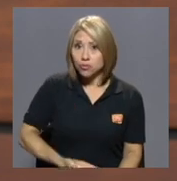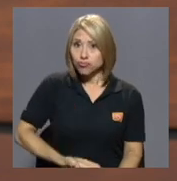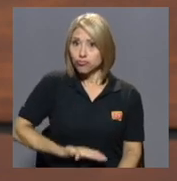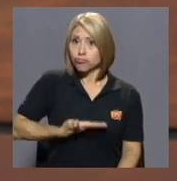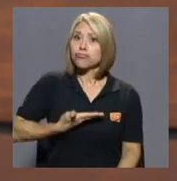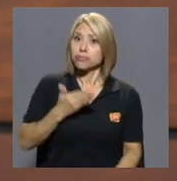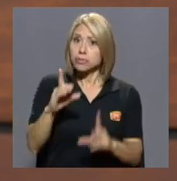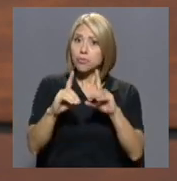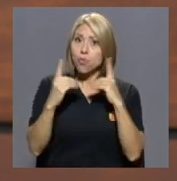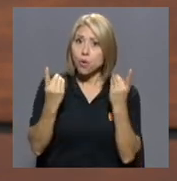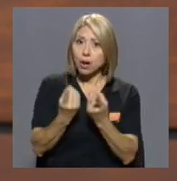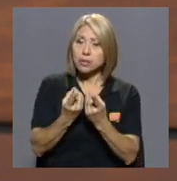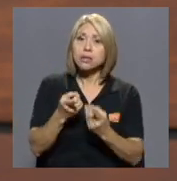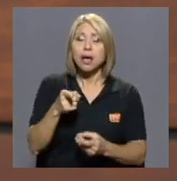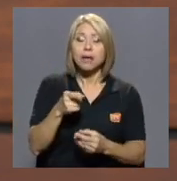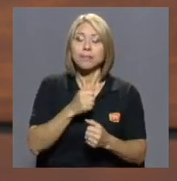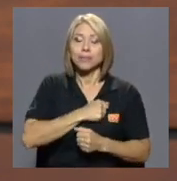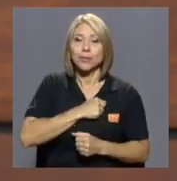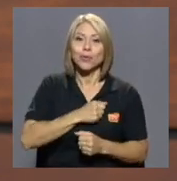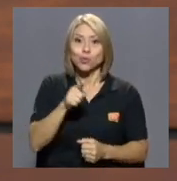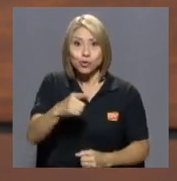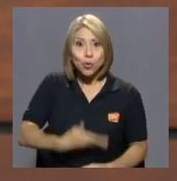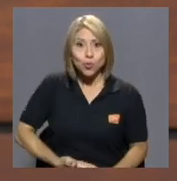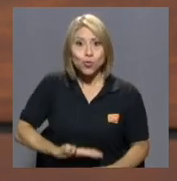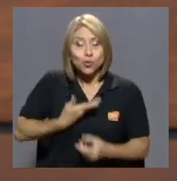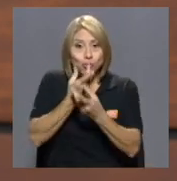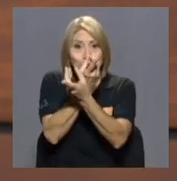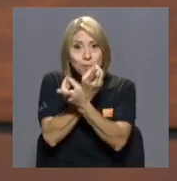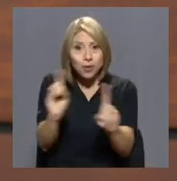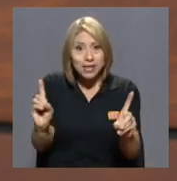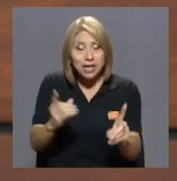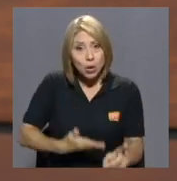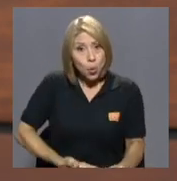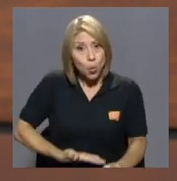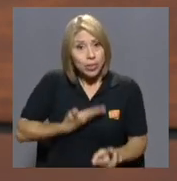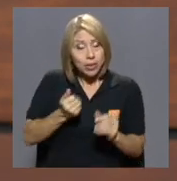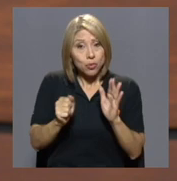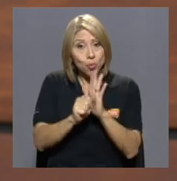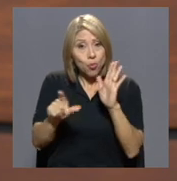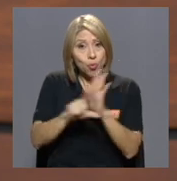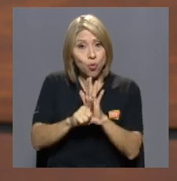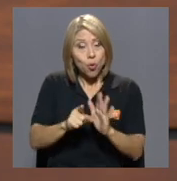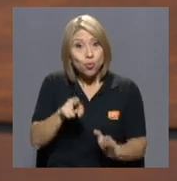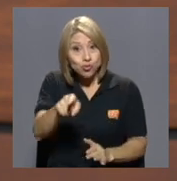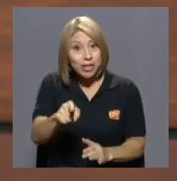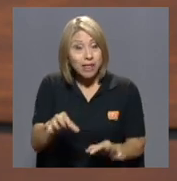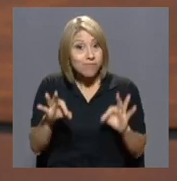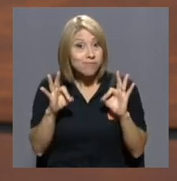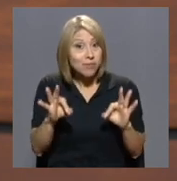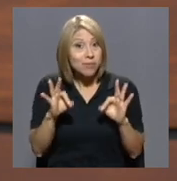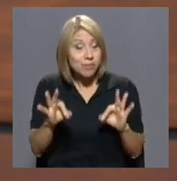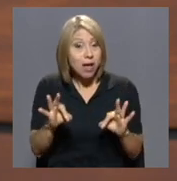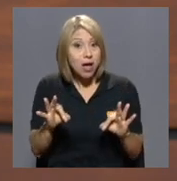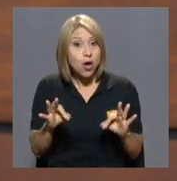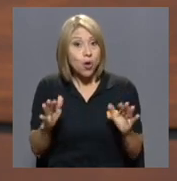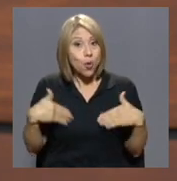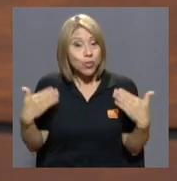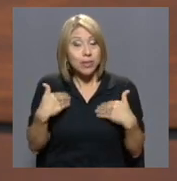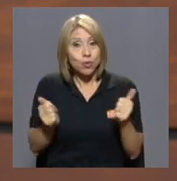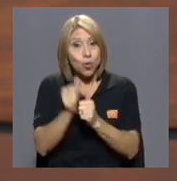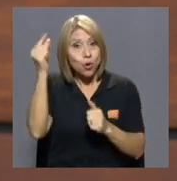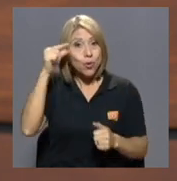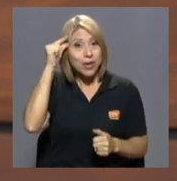está contento con el Congreso? ¿Está contento con el gobierno? Y probablemente la respuesta es no. Uh-huh. Estamos insatisfechos,